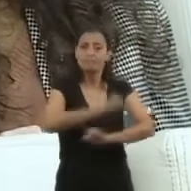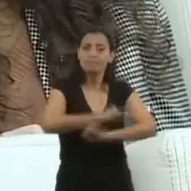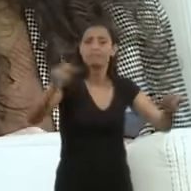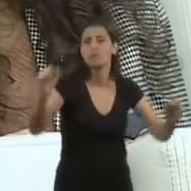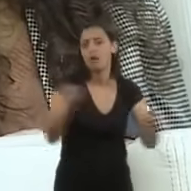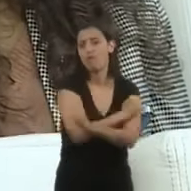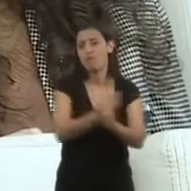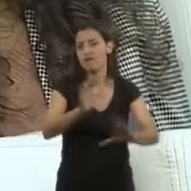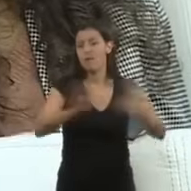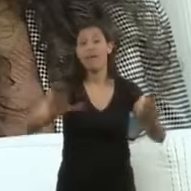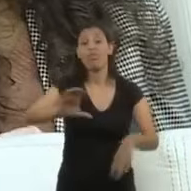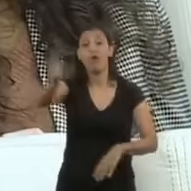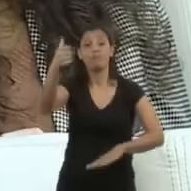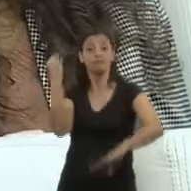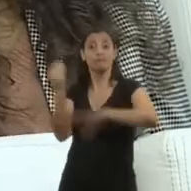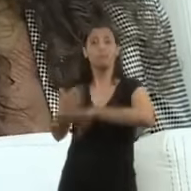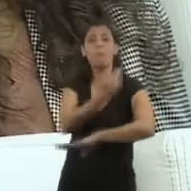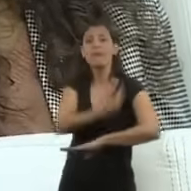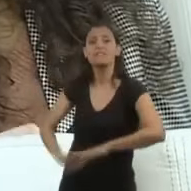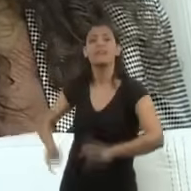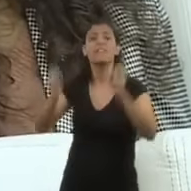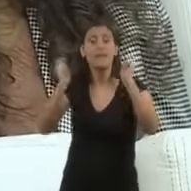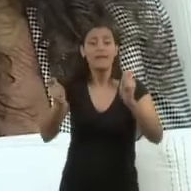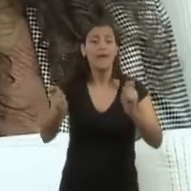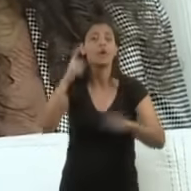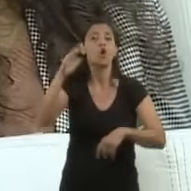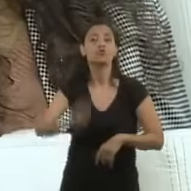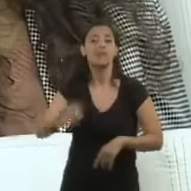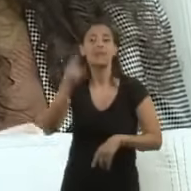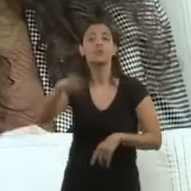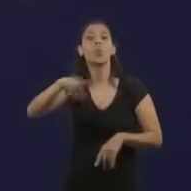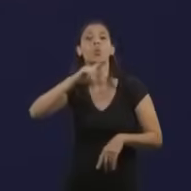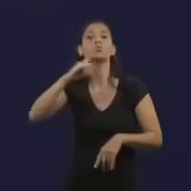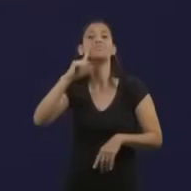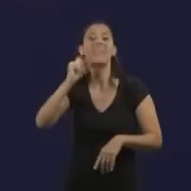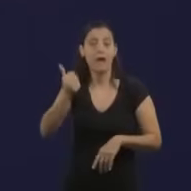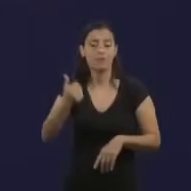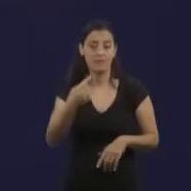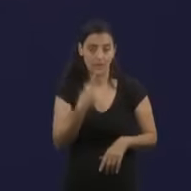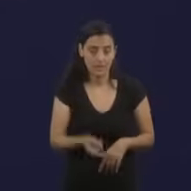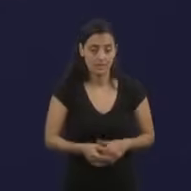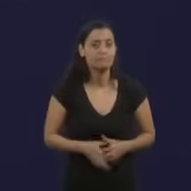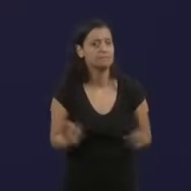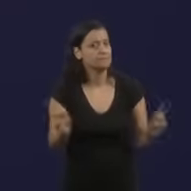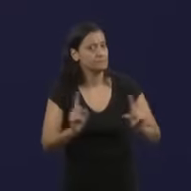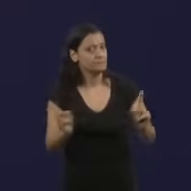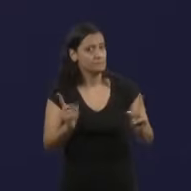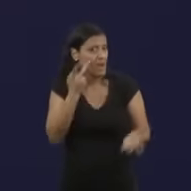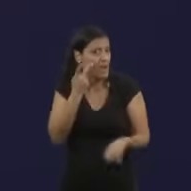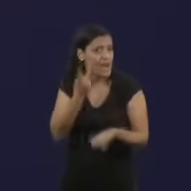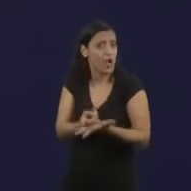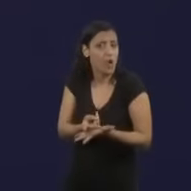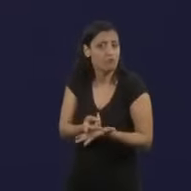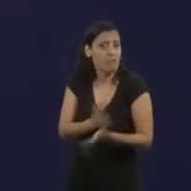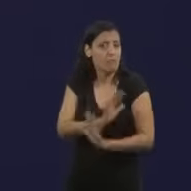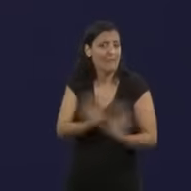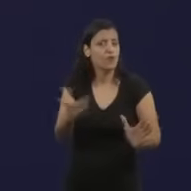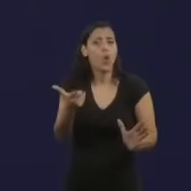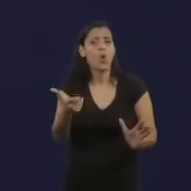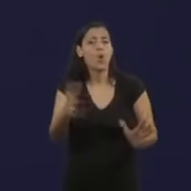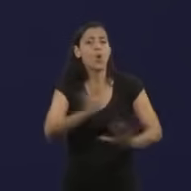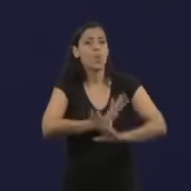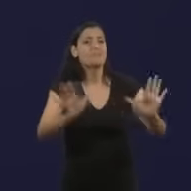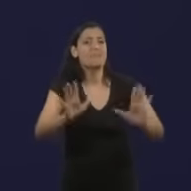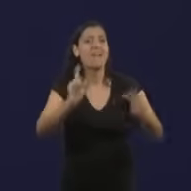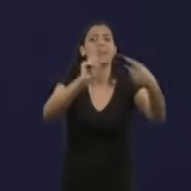el ganador ha sido Ed mundo González Urrutia para para reconocer eh para reconocer esto no hace falta ningún tipo